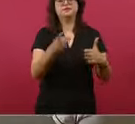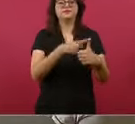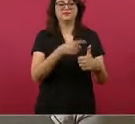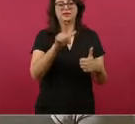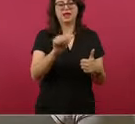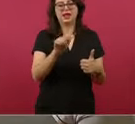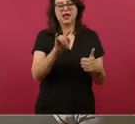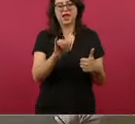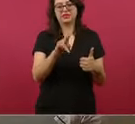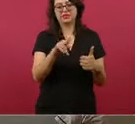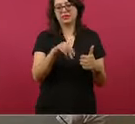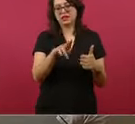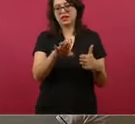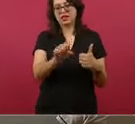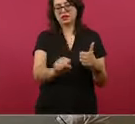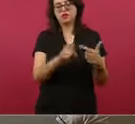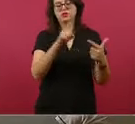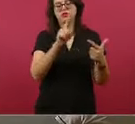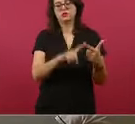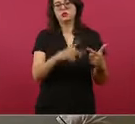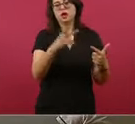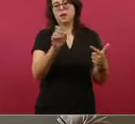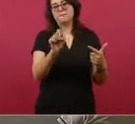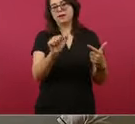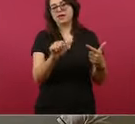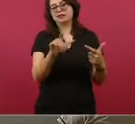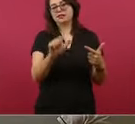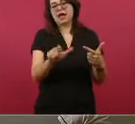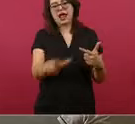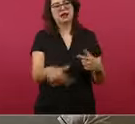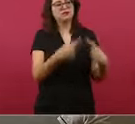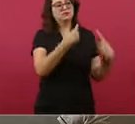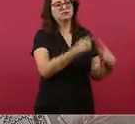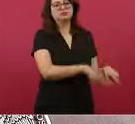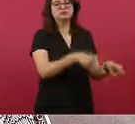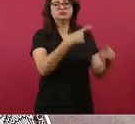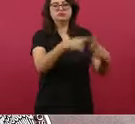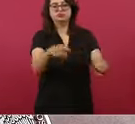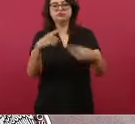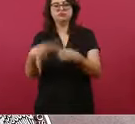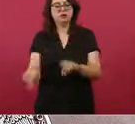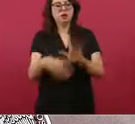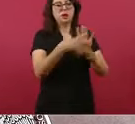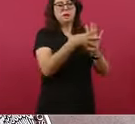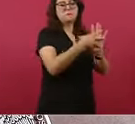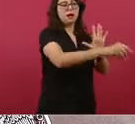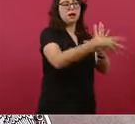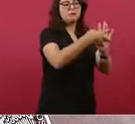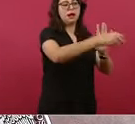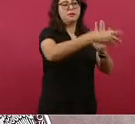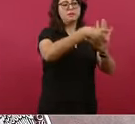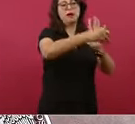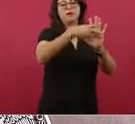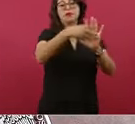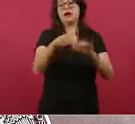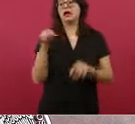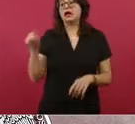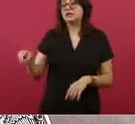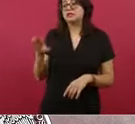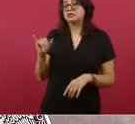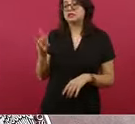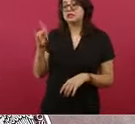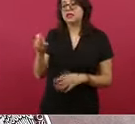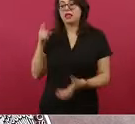Loret. Pascal Beltrán del Río, entre muchos otros, publicaron la información afirmando que se coartaba la libertad de